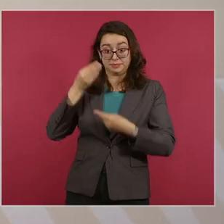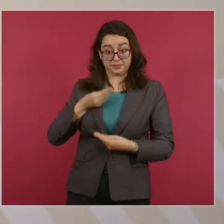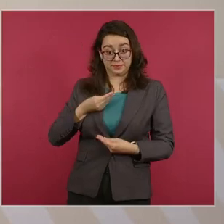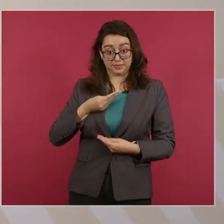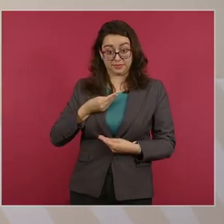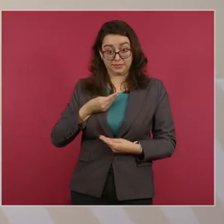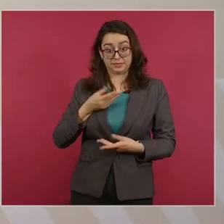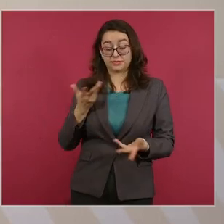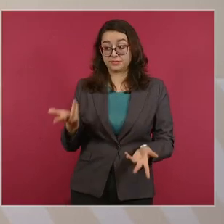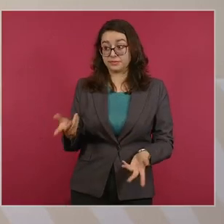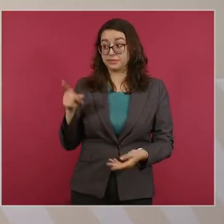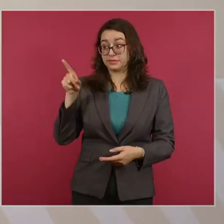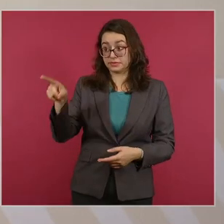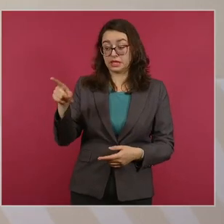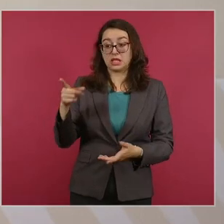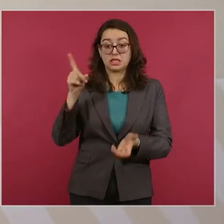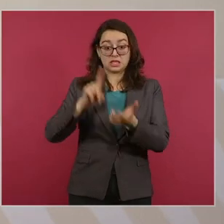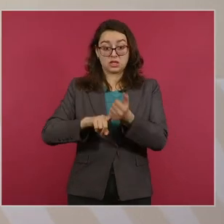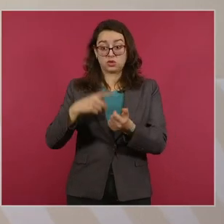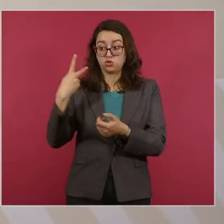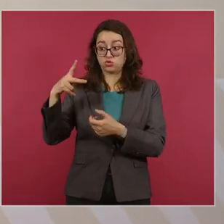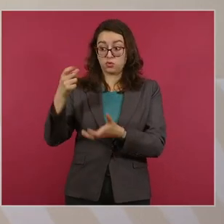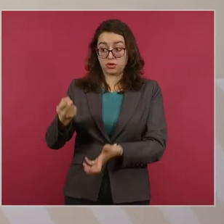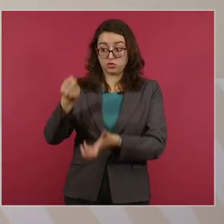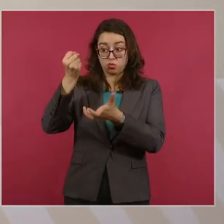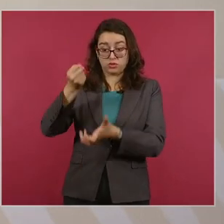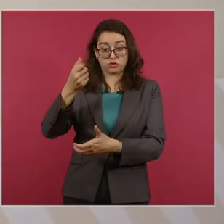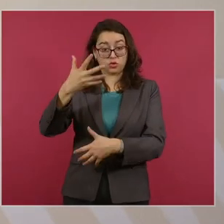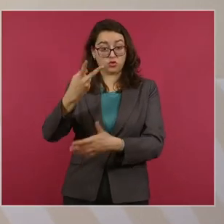y todavía no veo claro